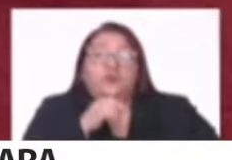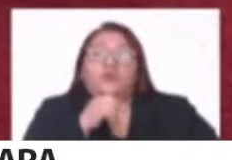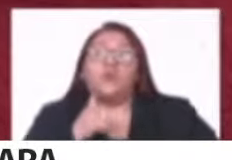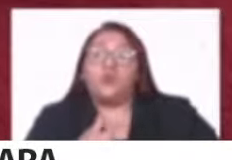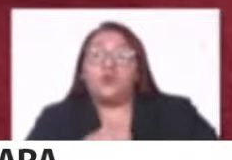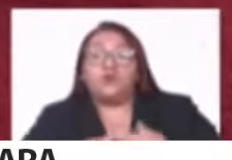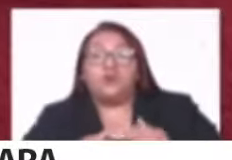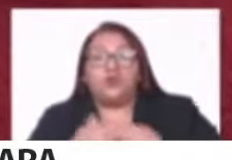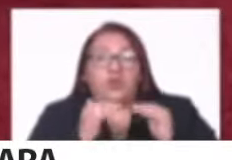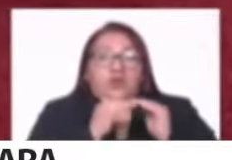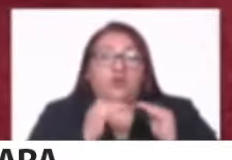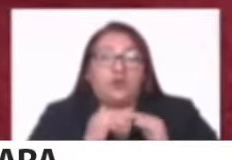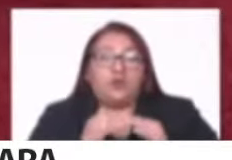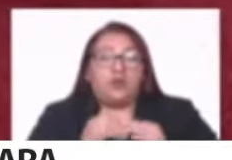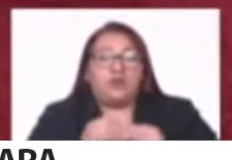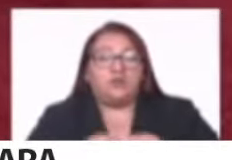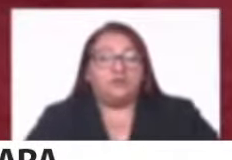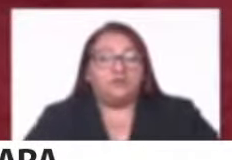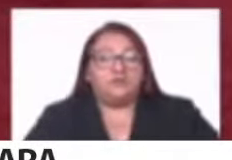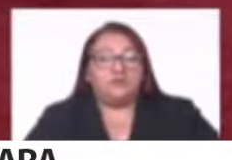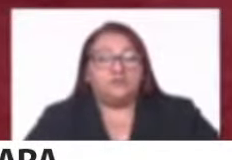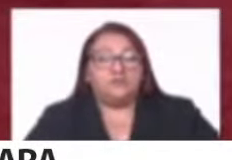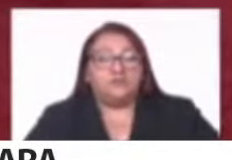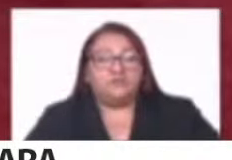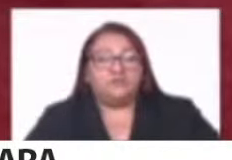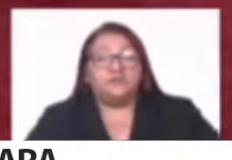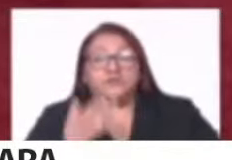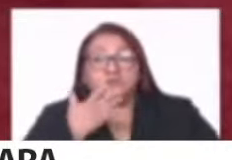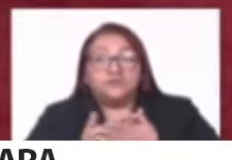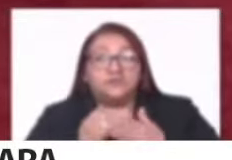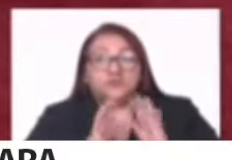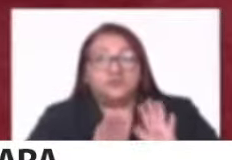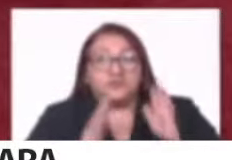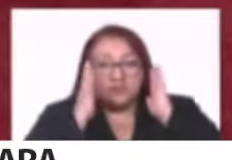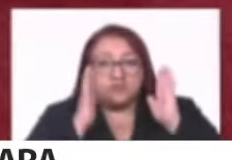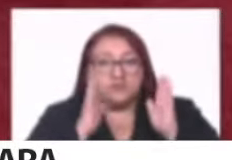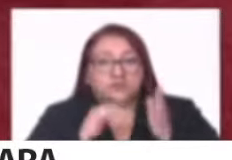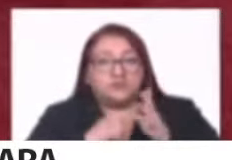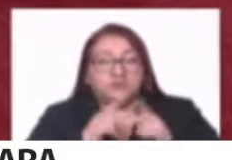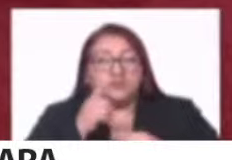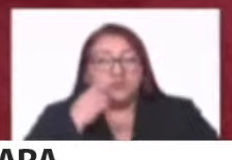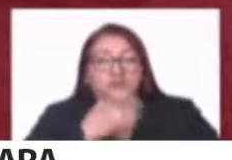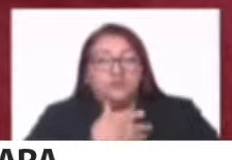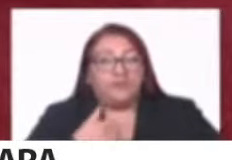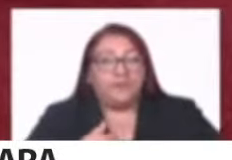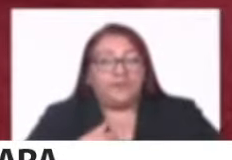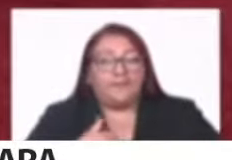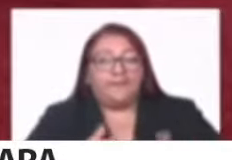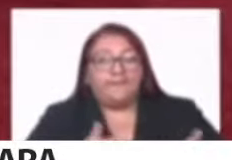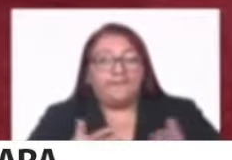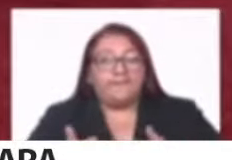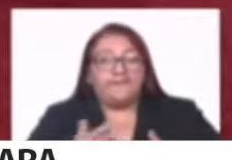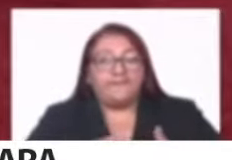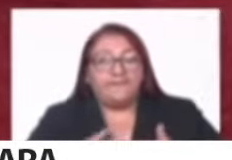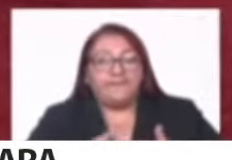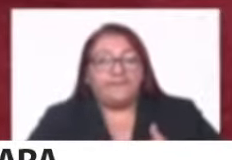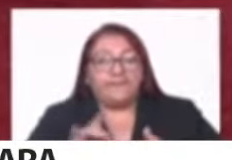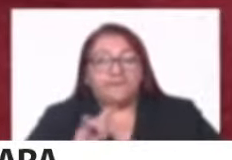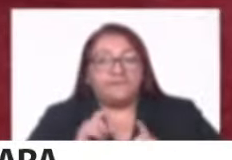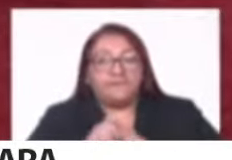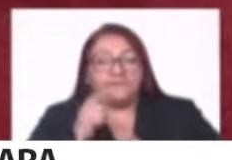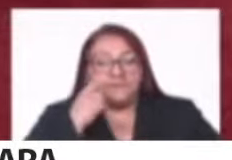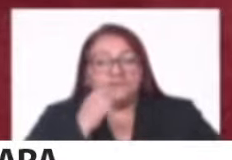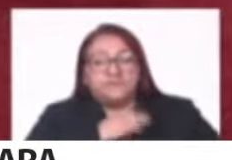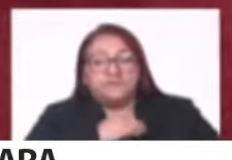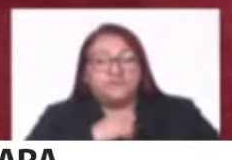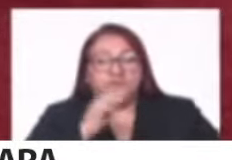próspero, equitativo y resiliente. Agradezco su atención y por su intermedio, señor presidente, solicito se autorice el uso de la palabra al